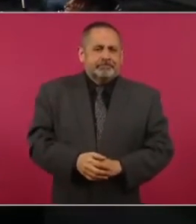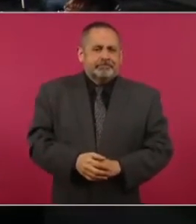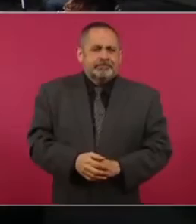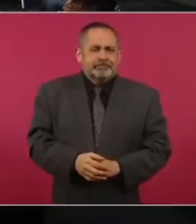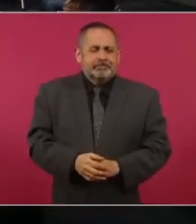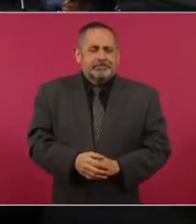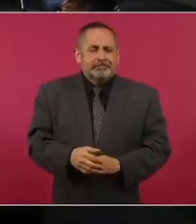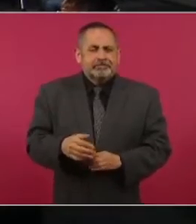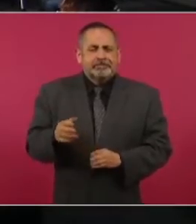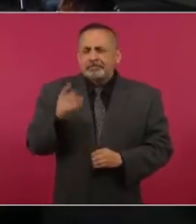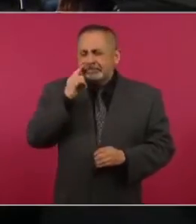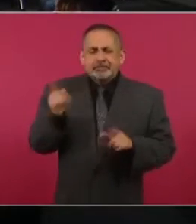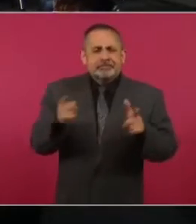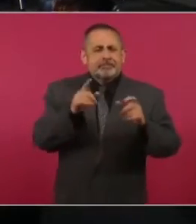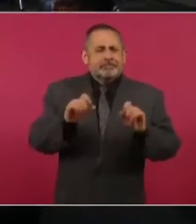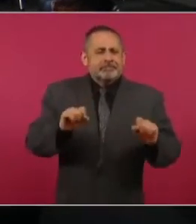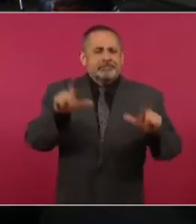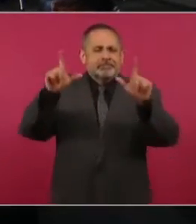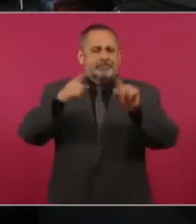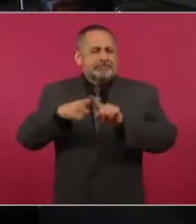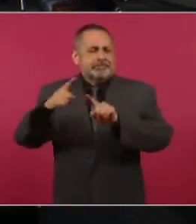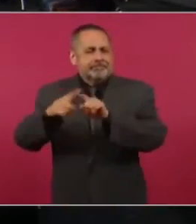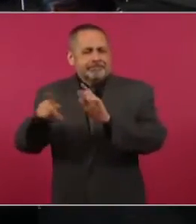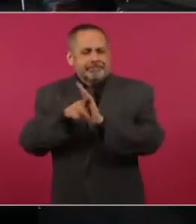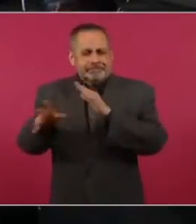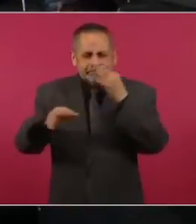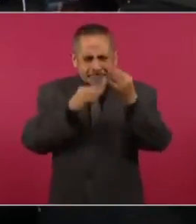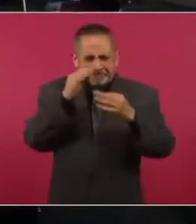A ver las 8 columnas de todos.